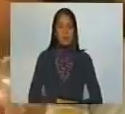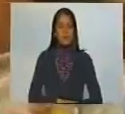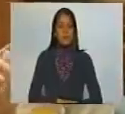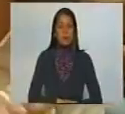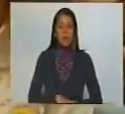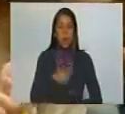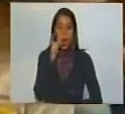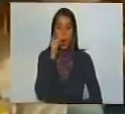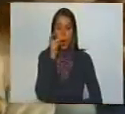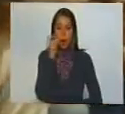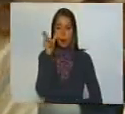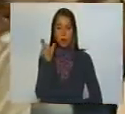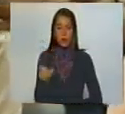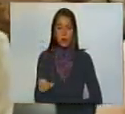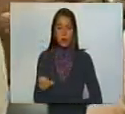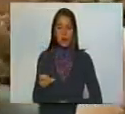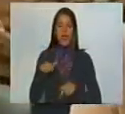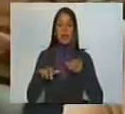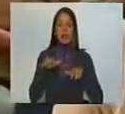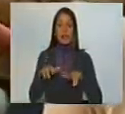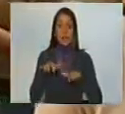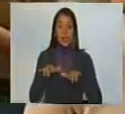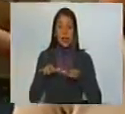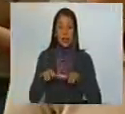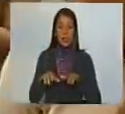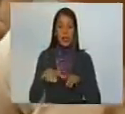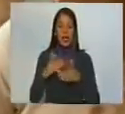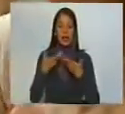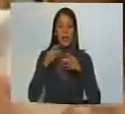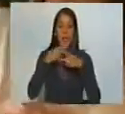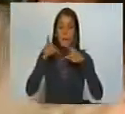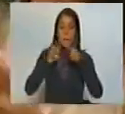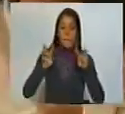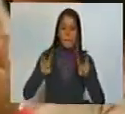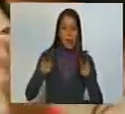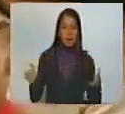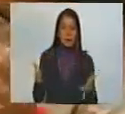Ciudadano Yonaiker Díaz, secretario de Convivencia y Paz.